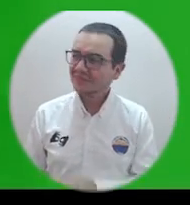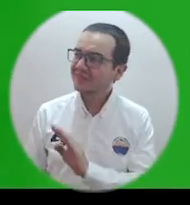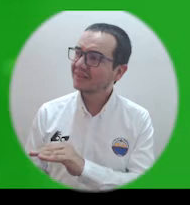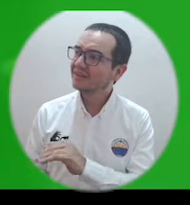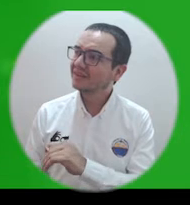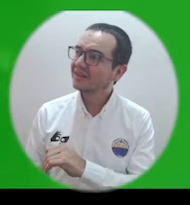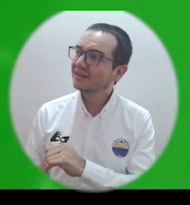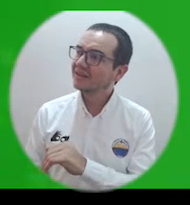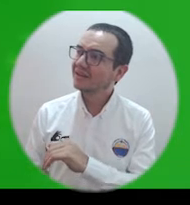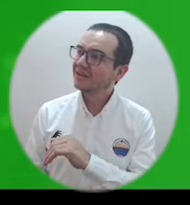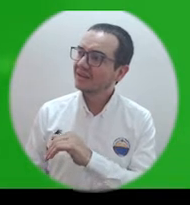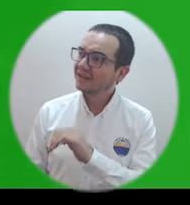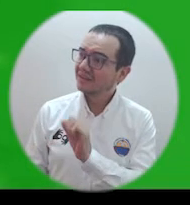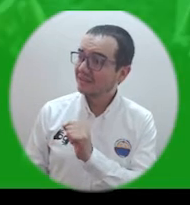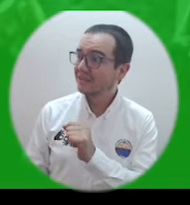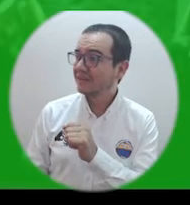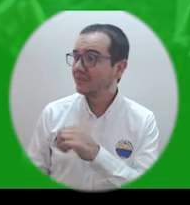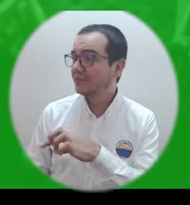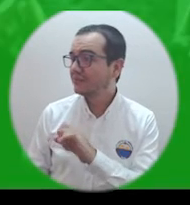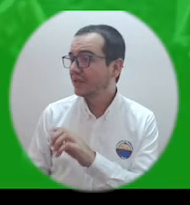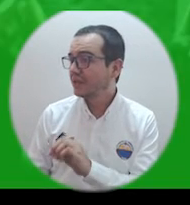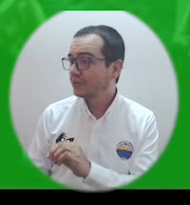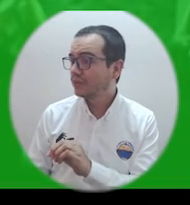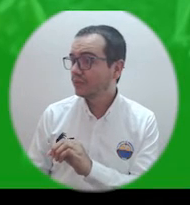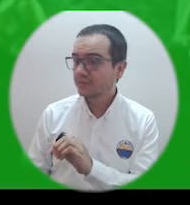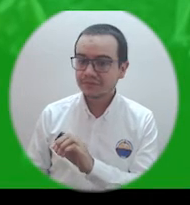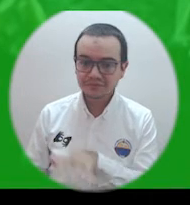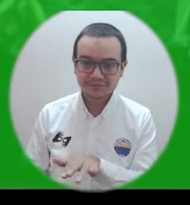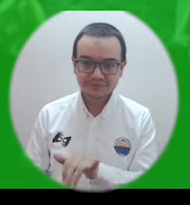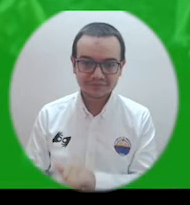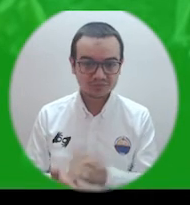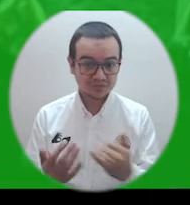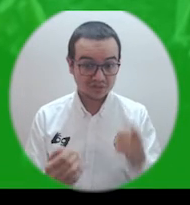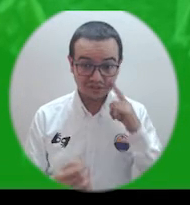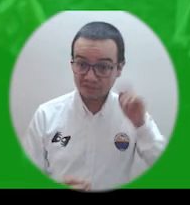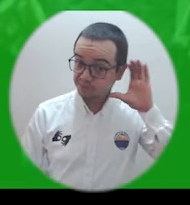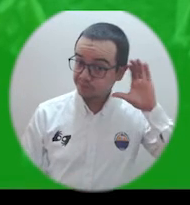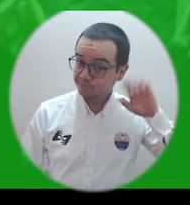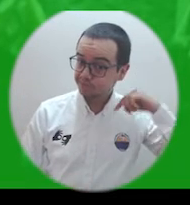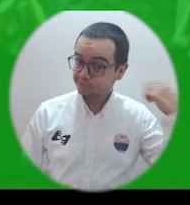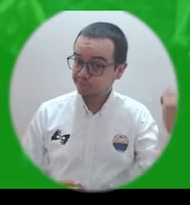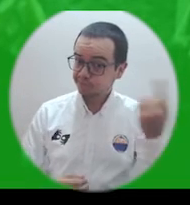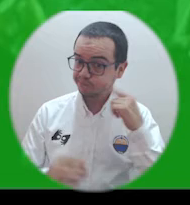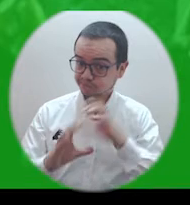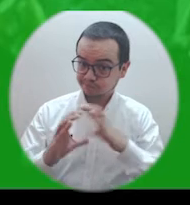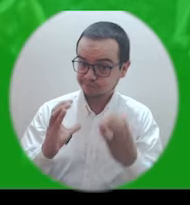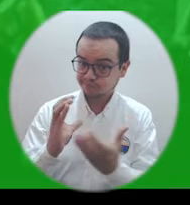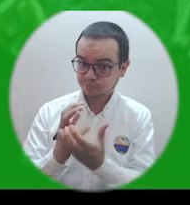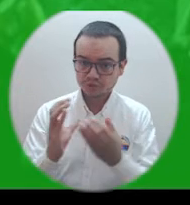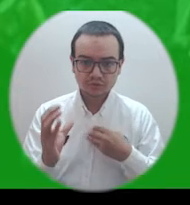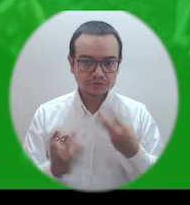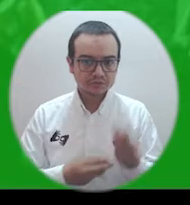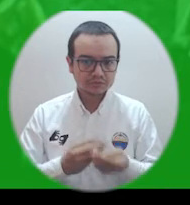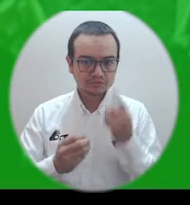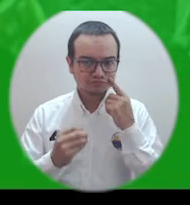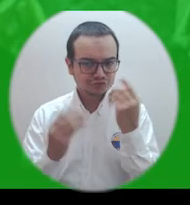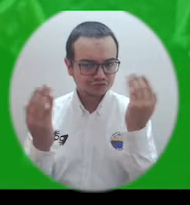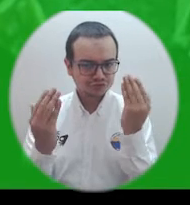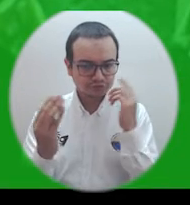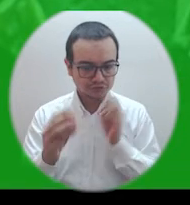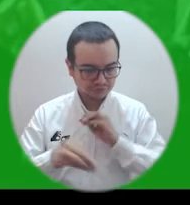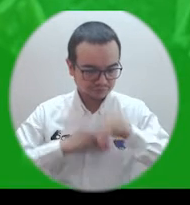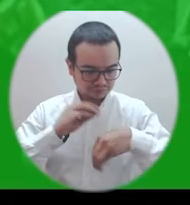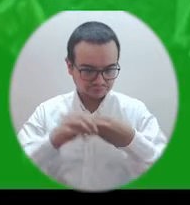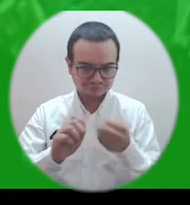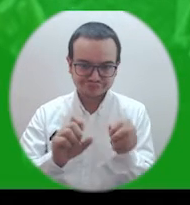¡Sí, estaba durmiendo! Debido a la contingencia que se está generando a nivel mundial, quise con resiliencia visibilizar